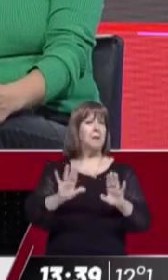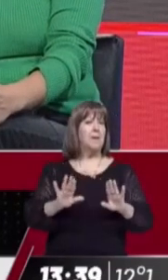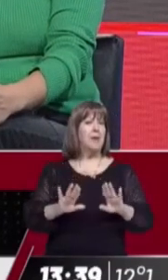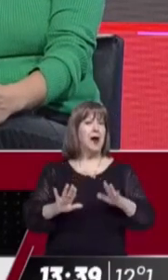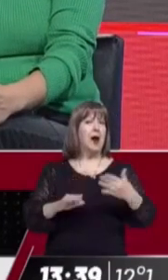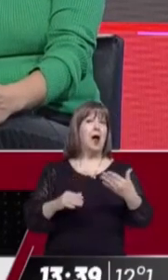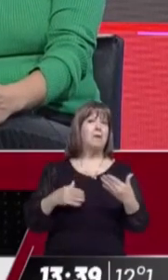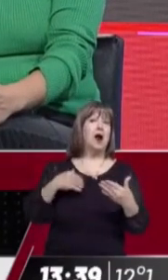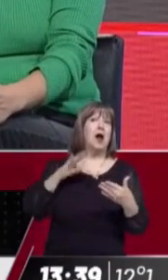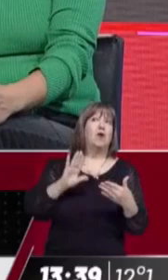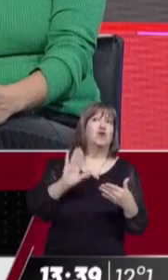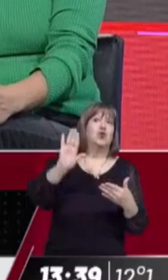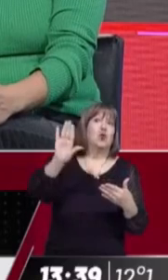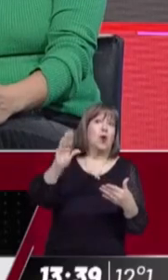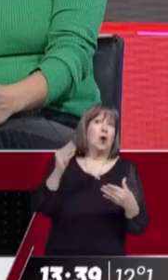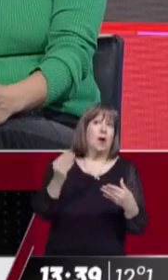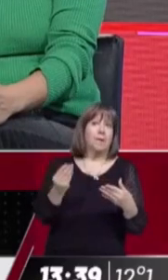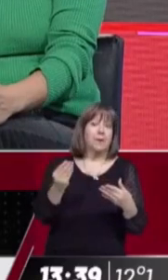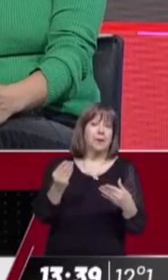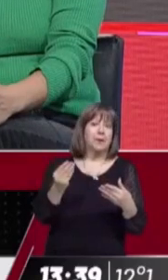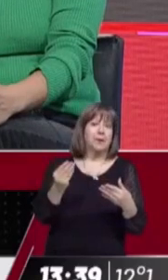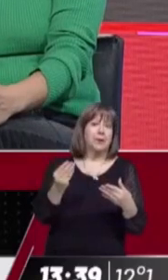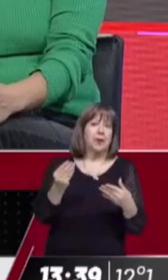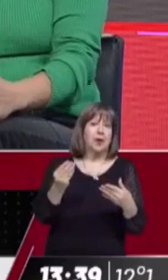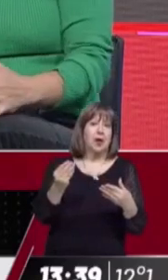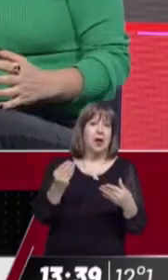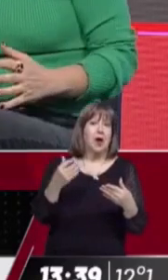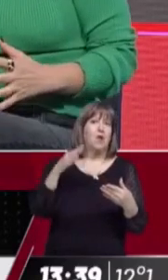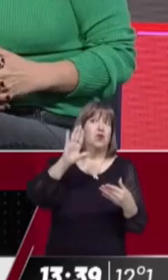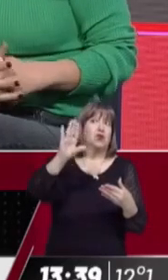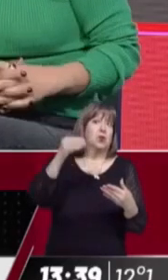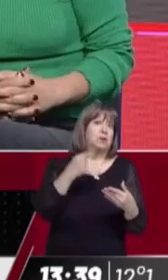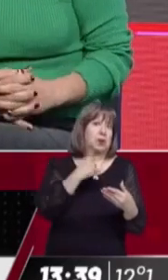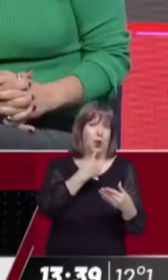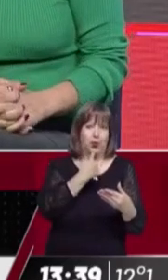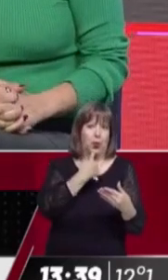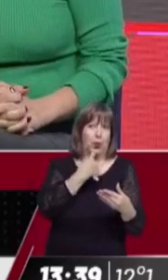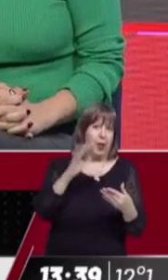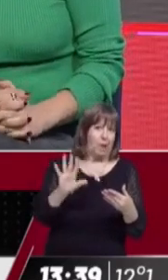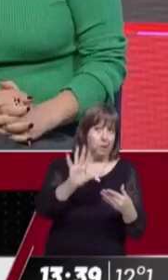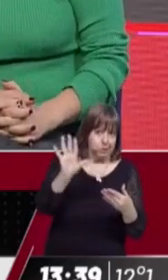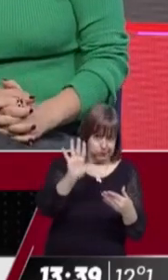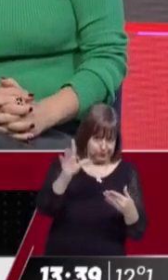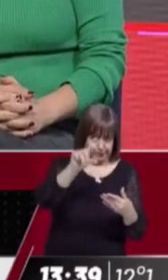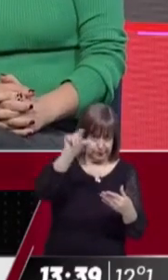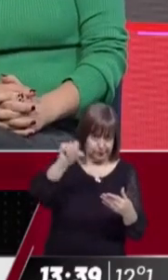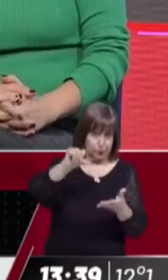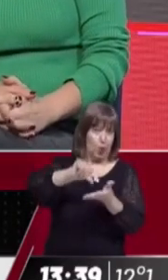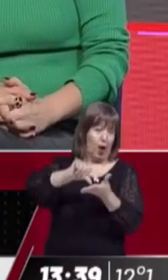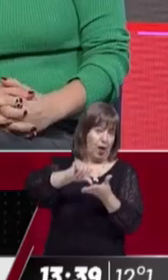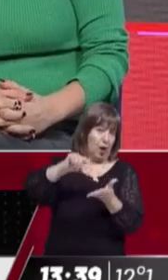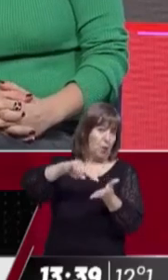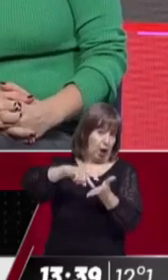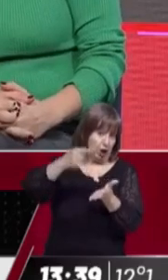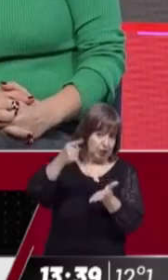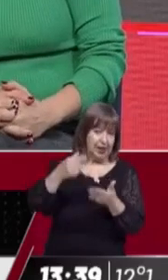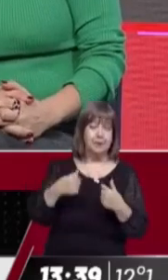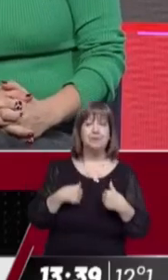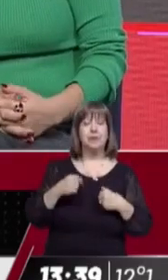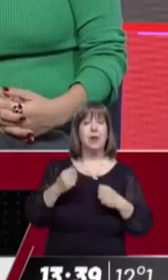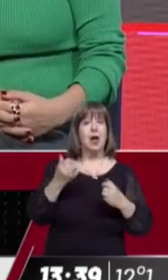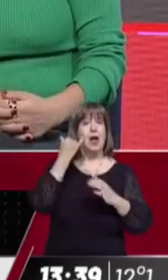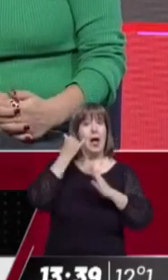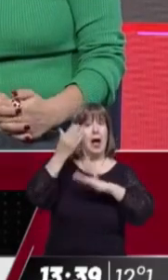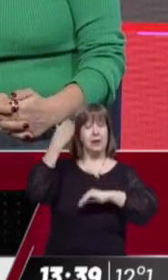que puede llegar a dep pararnos el futuro de este país el tema Es que ayer Todos quedaron muy